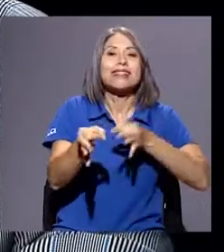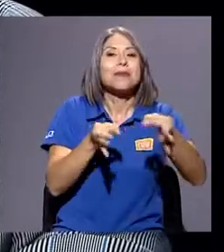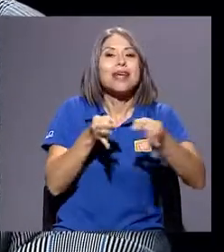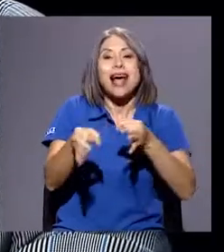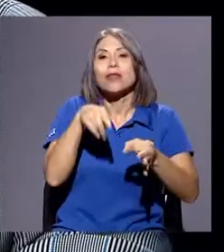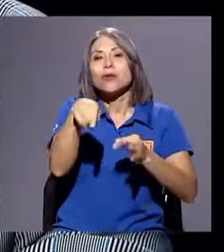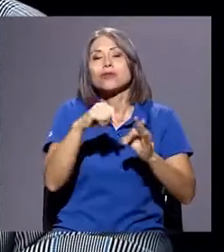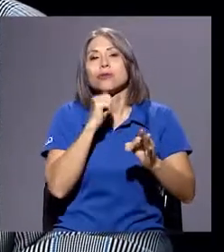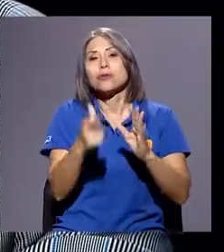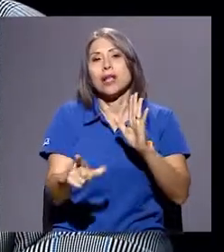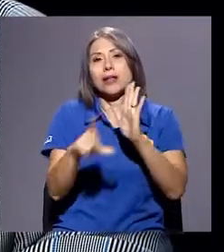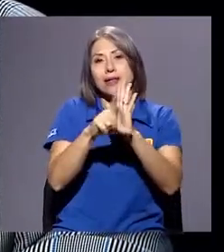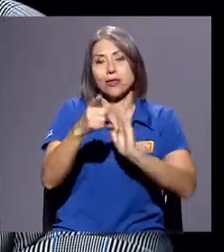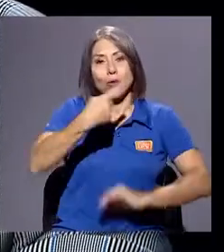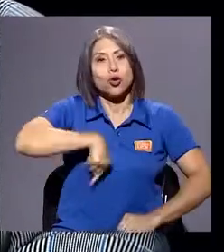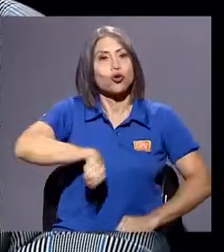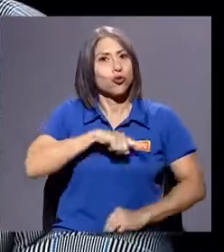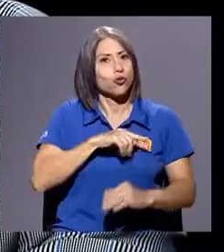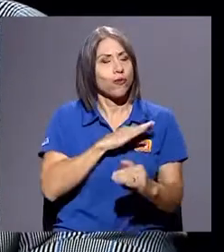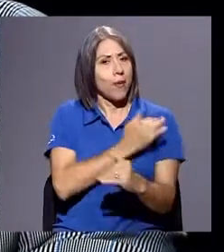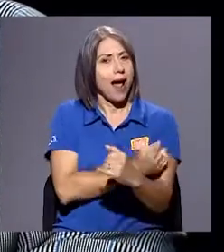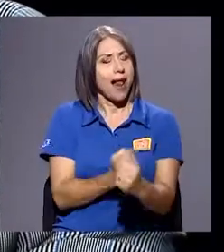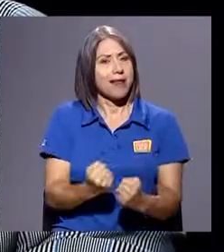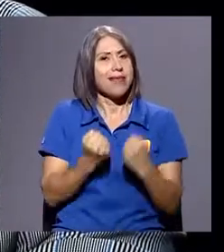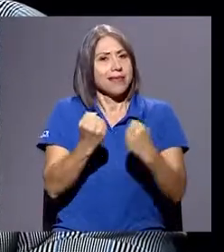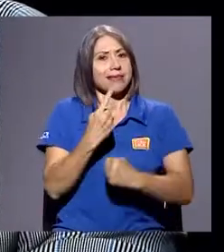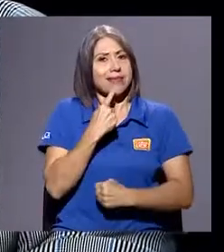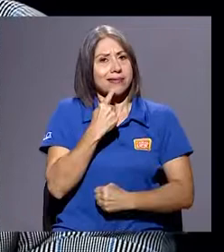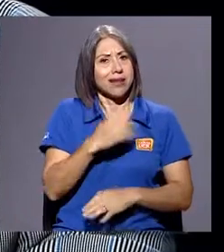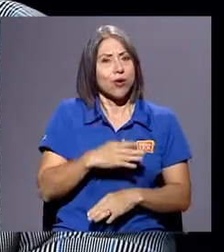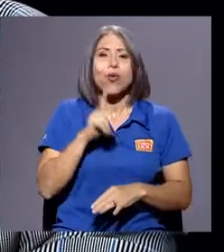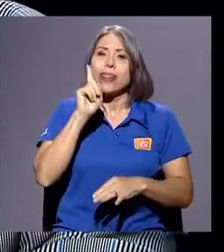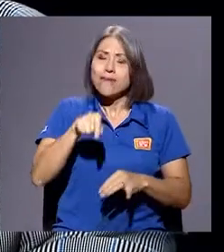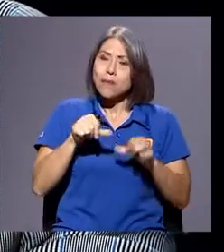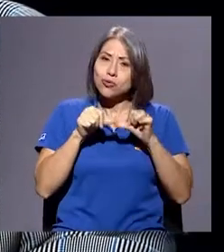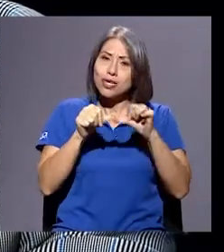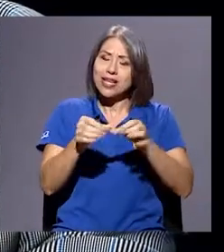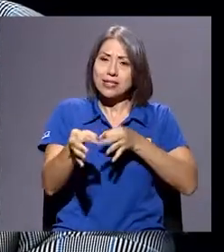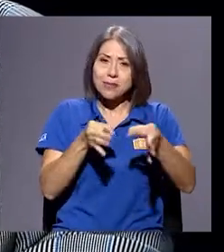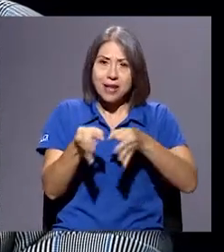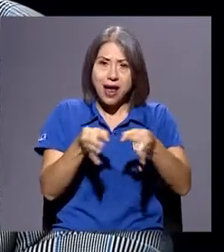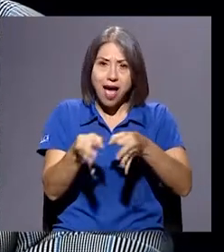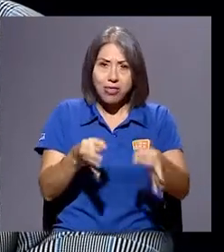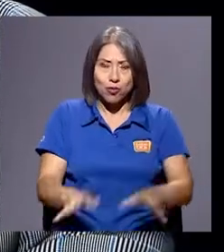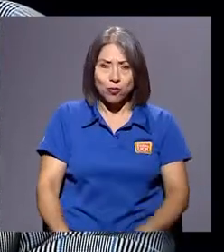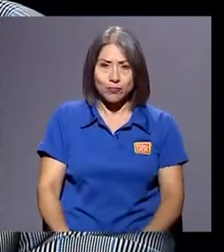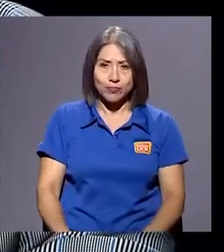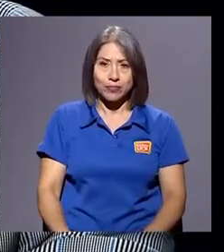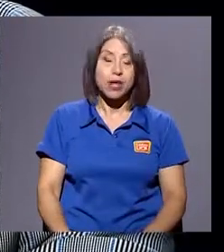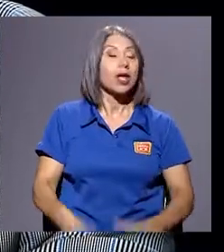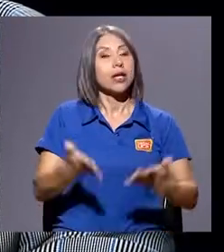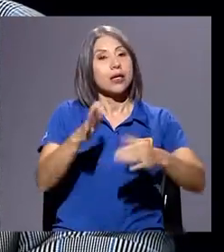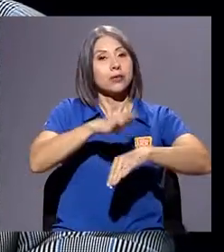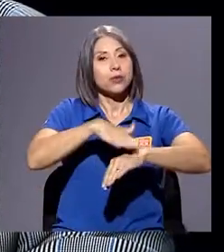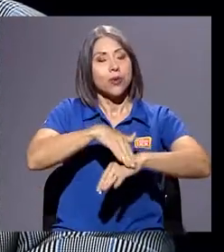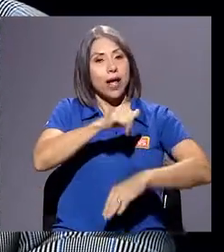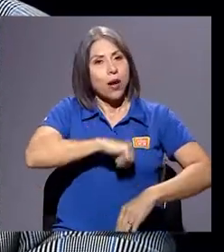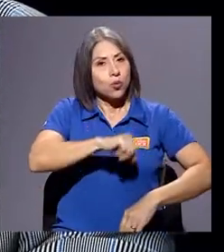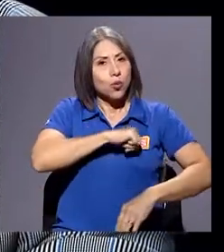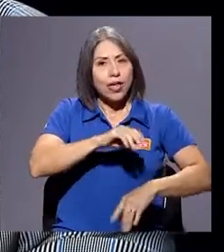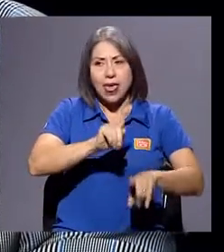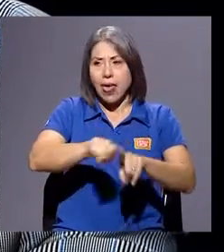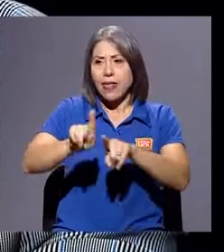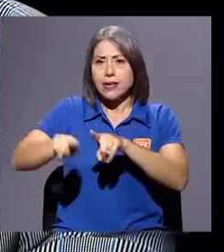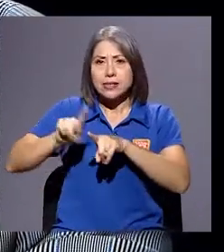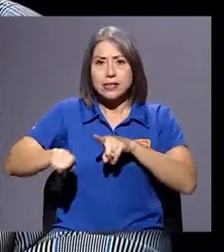Y creo que fuimos muy valientes en decirlo y creo que tenemos que seguir explicándolo. Y con respecto a las autoridades y con respecto a